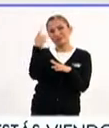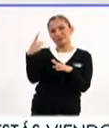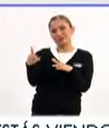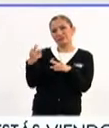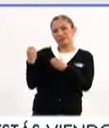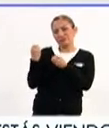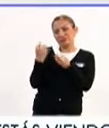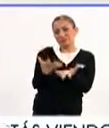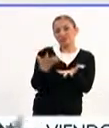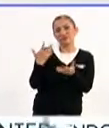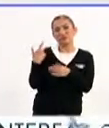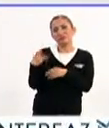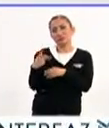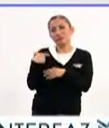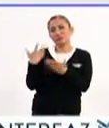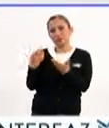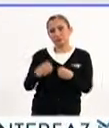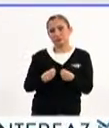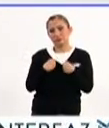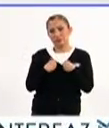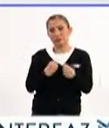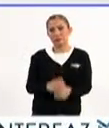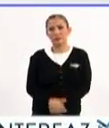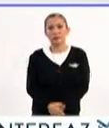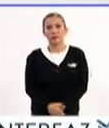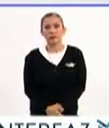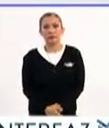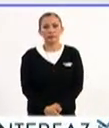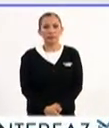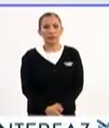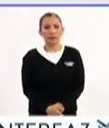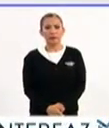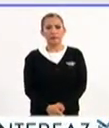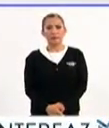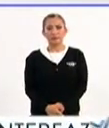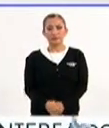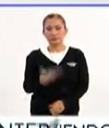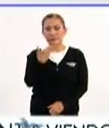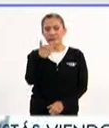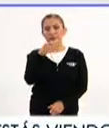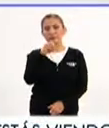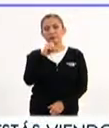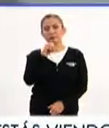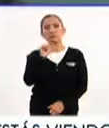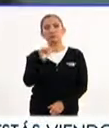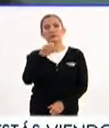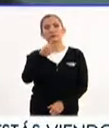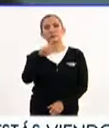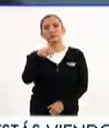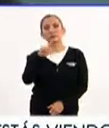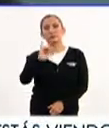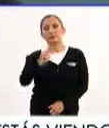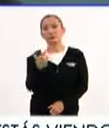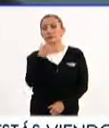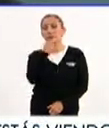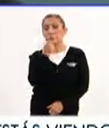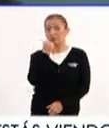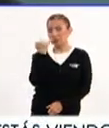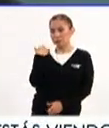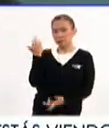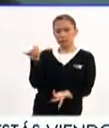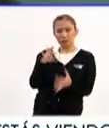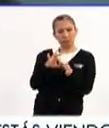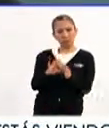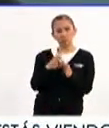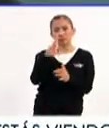todas sus aportaciones y, por supuesto, su existencia. Sí, bueno, Hawking fue un relativista por naturaleza,